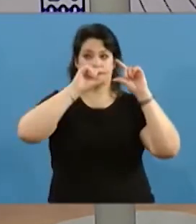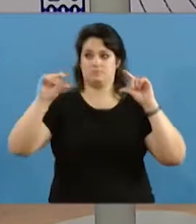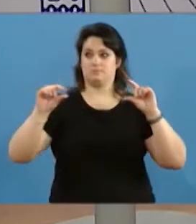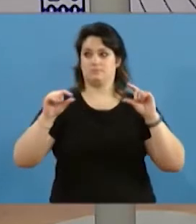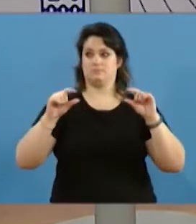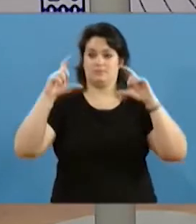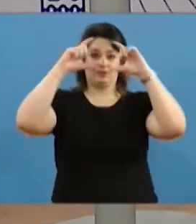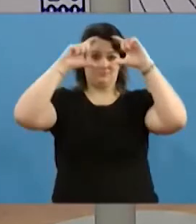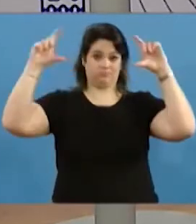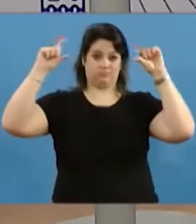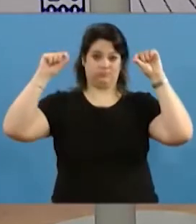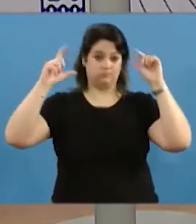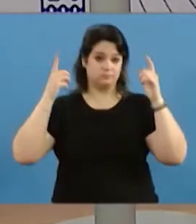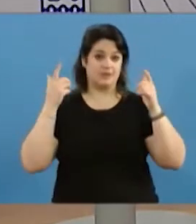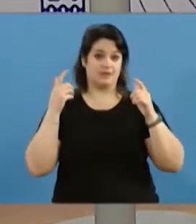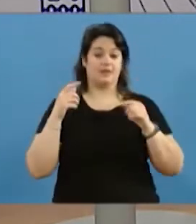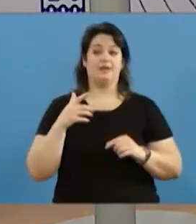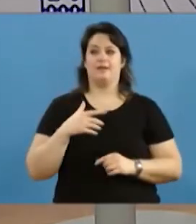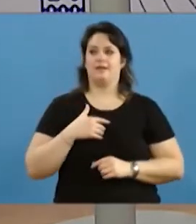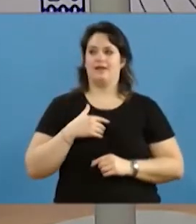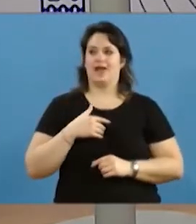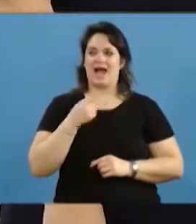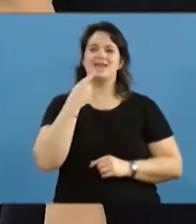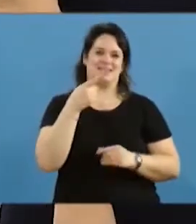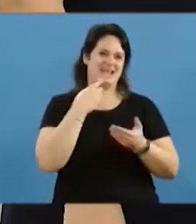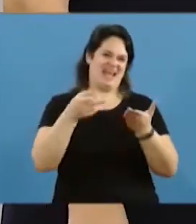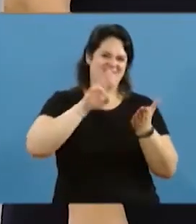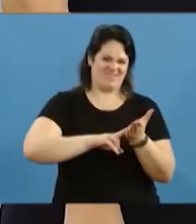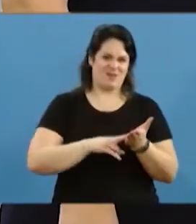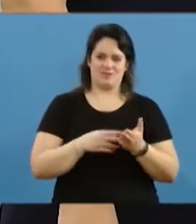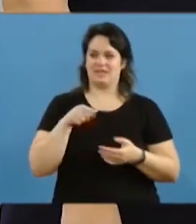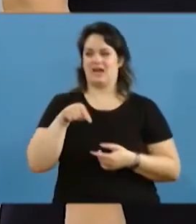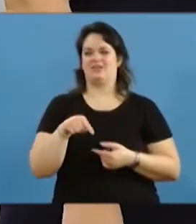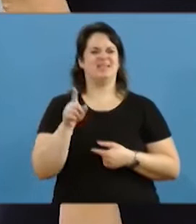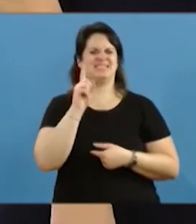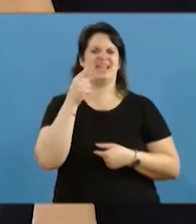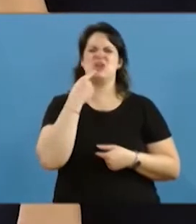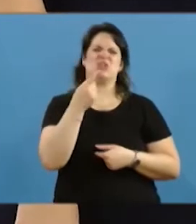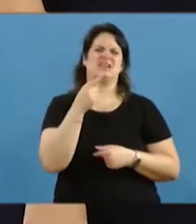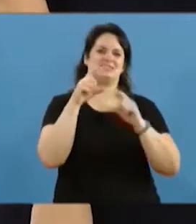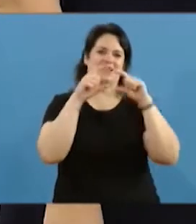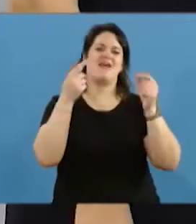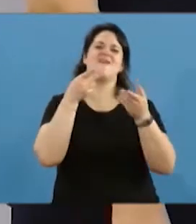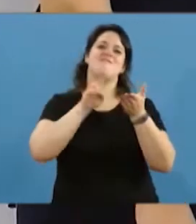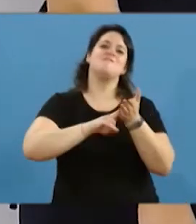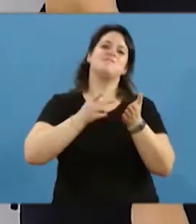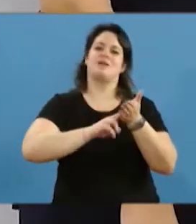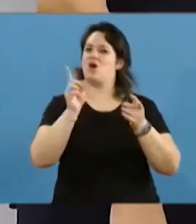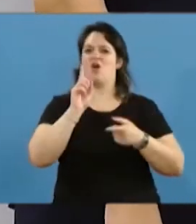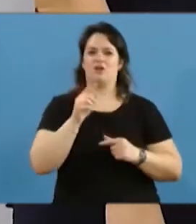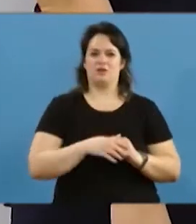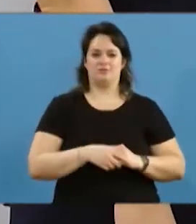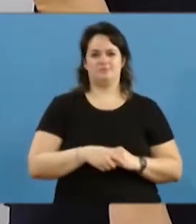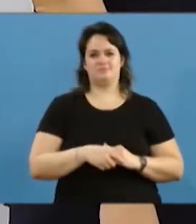ver en este. ¿Sí? Fíjense bien que el título, además de acá, es frecuencia y de acá no sale el título de frecuencia. Porque acá me va a